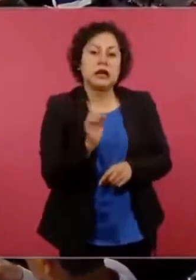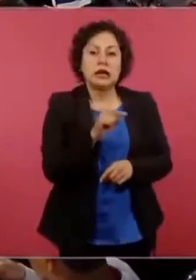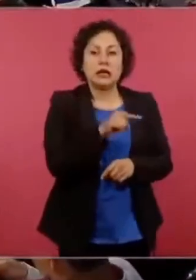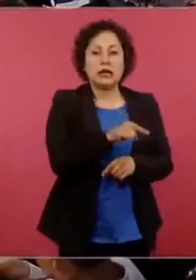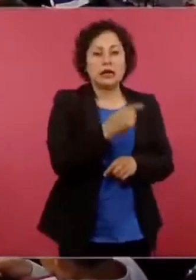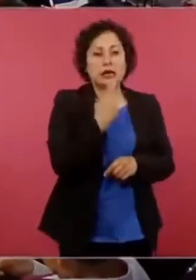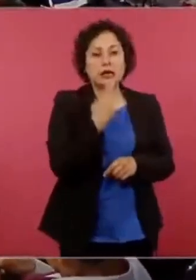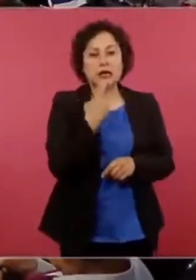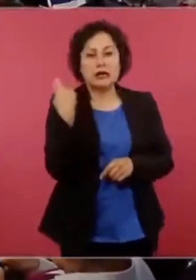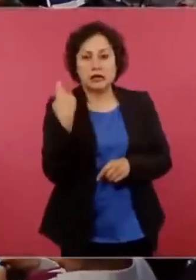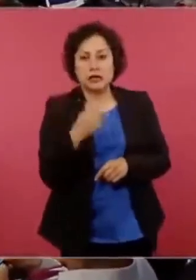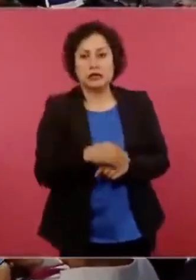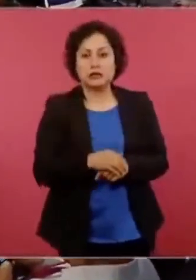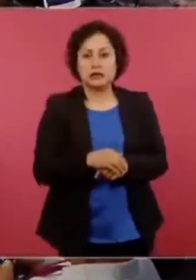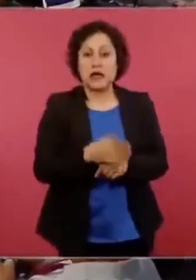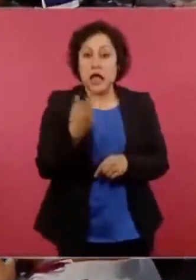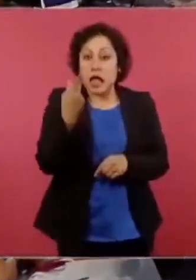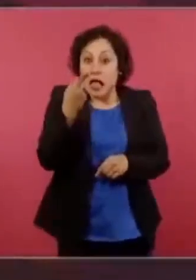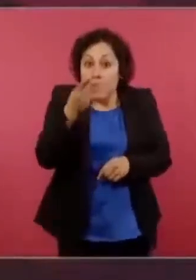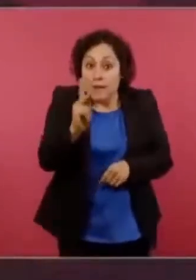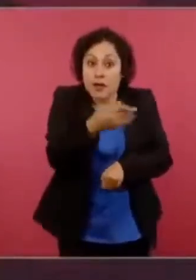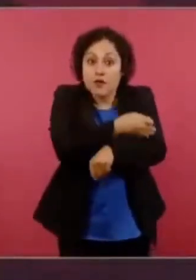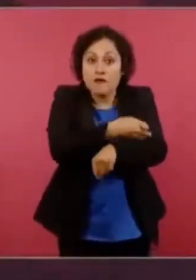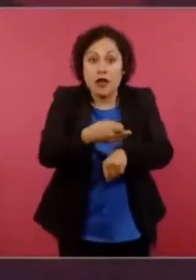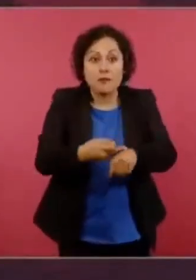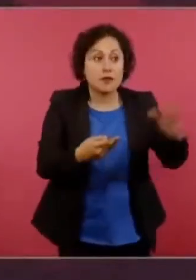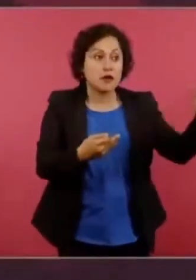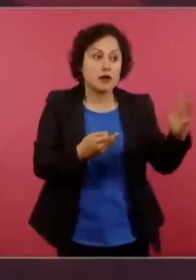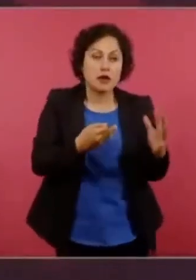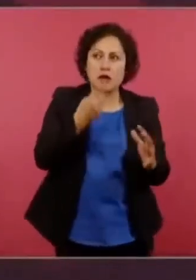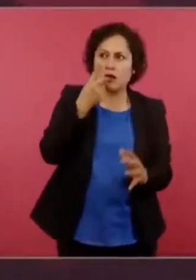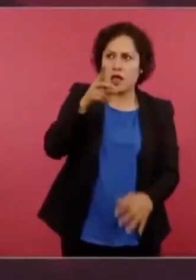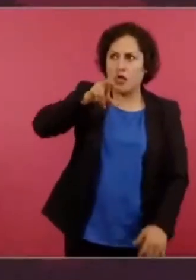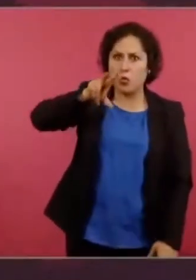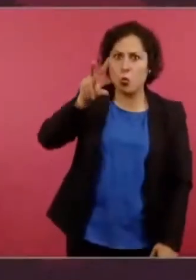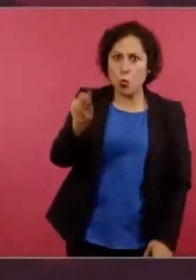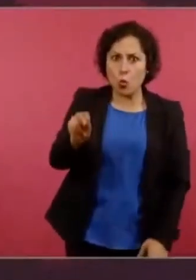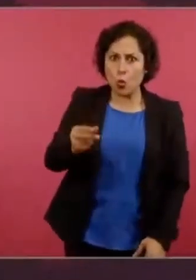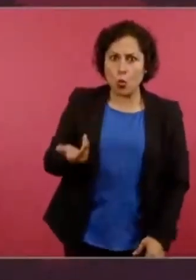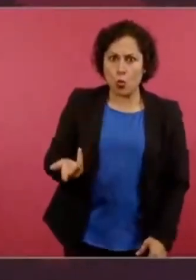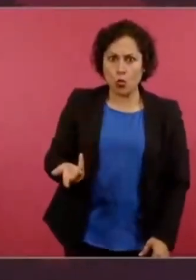pero los mismos familiares dicen, no,